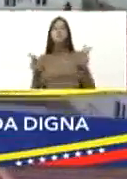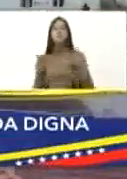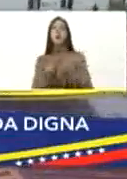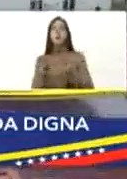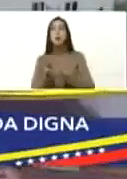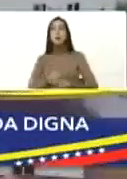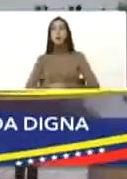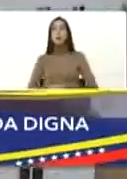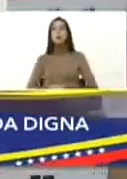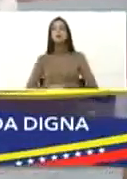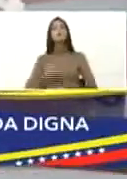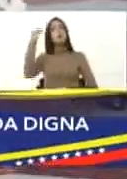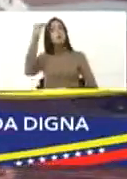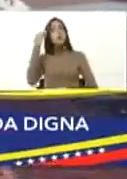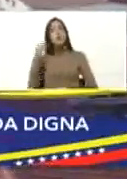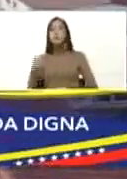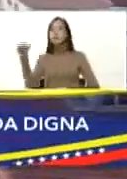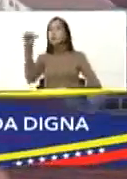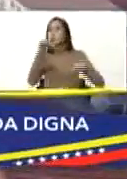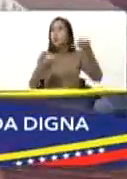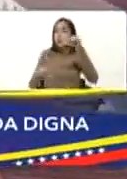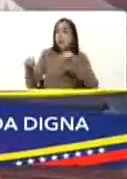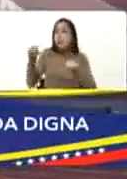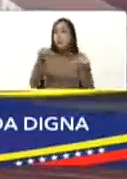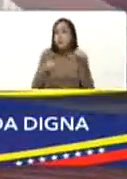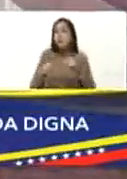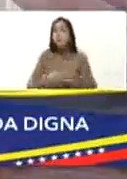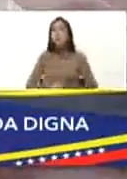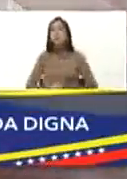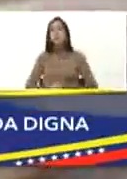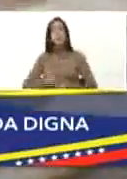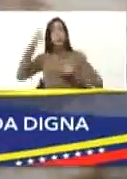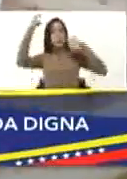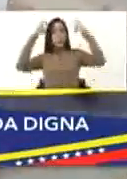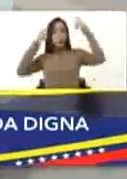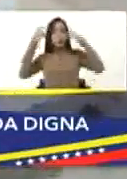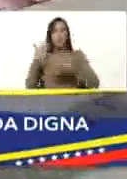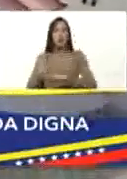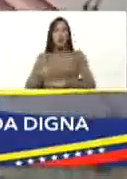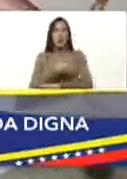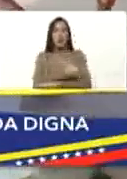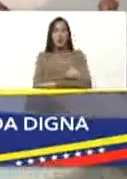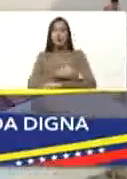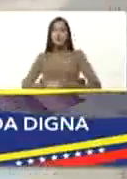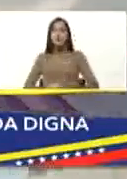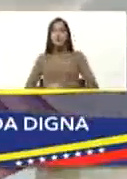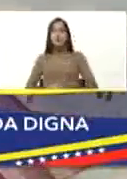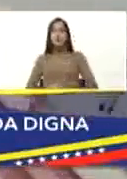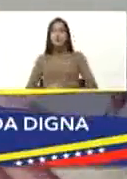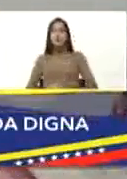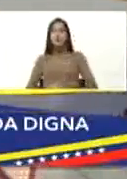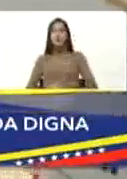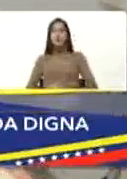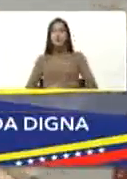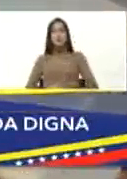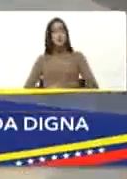Eso está pensado científicamente por nuestro comandante Hugo Chávez. y ha sido